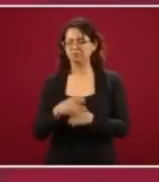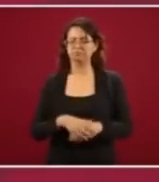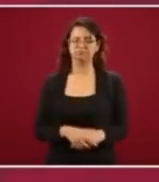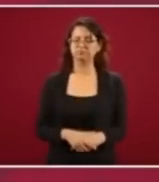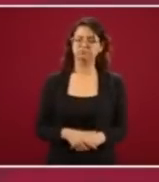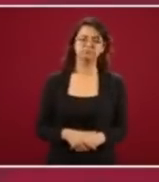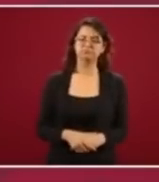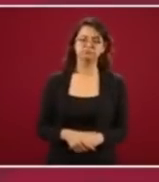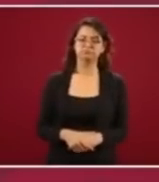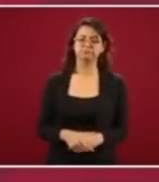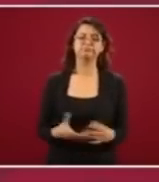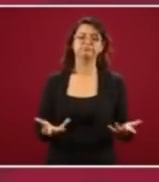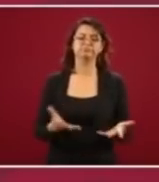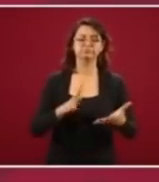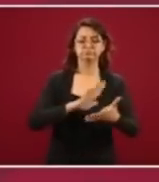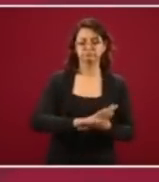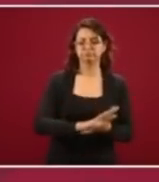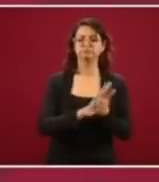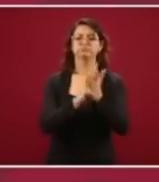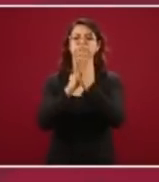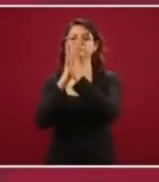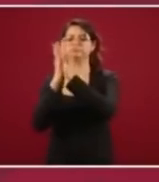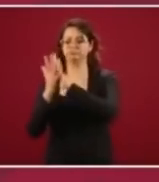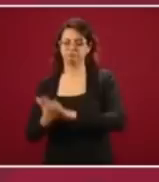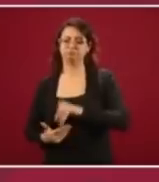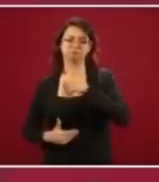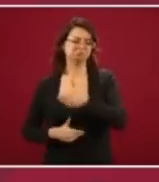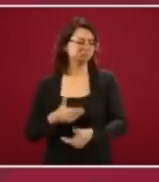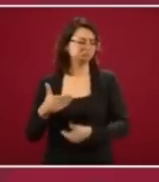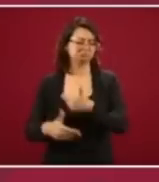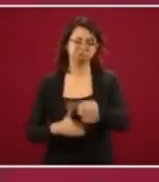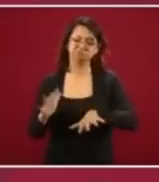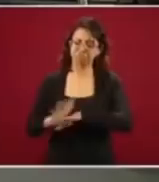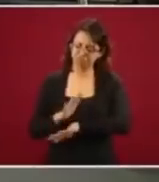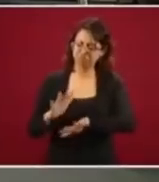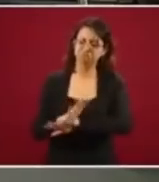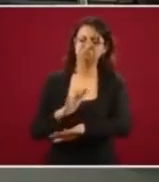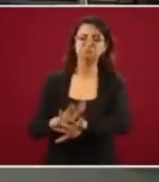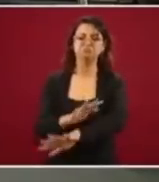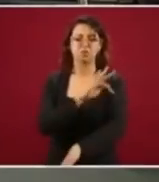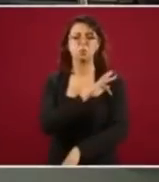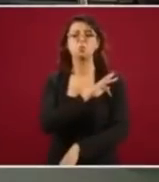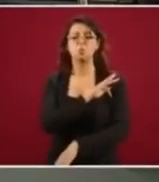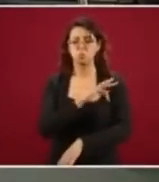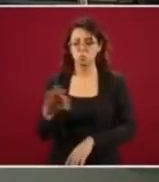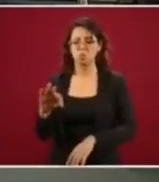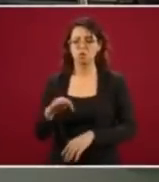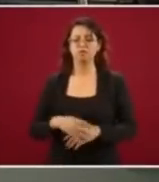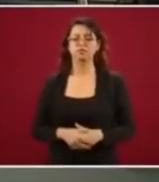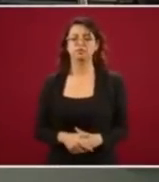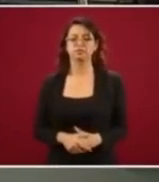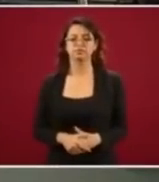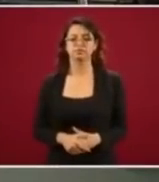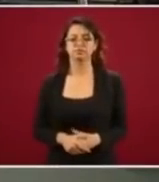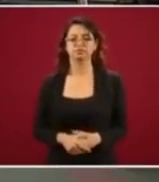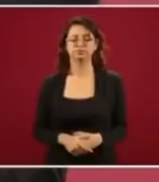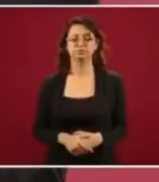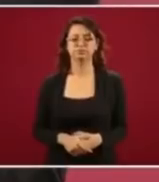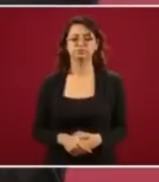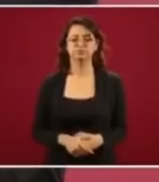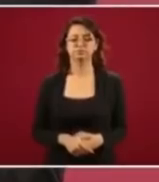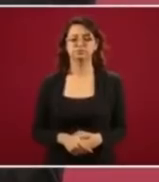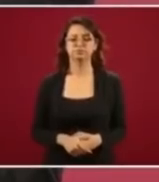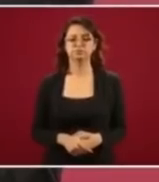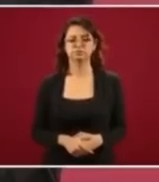Los cambios se van a llevar a cabo. Se están llevando a cabo. En el caso